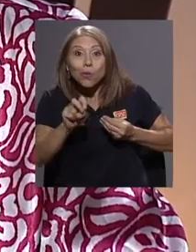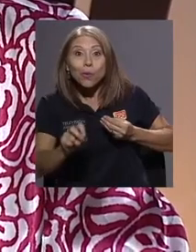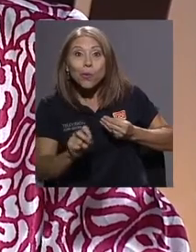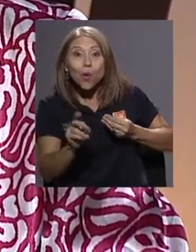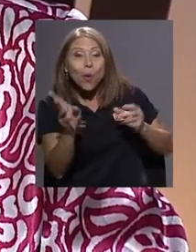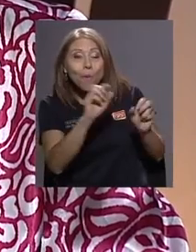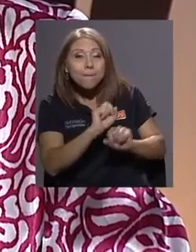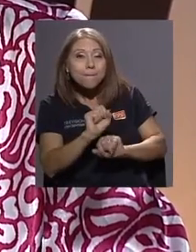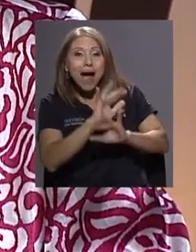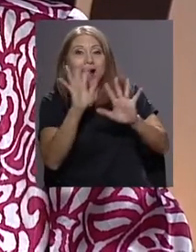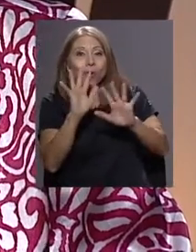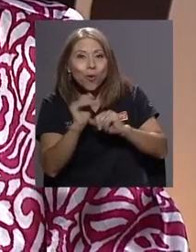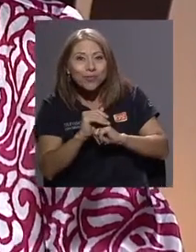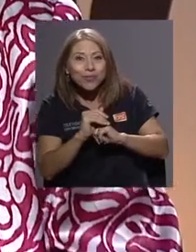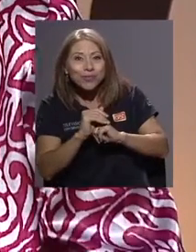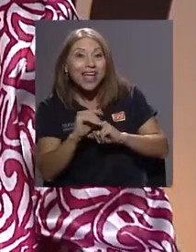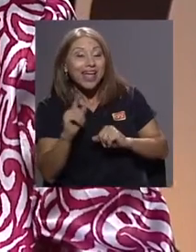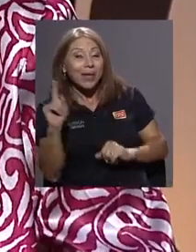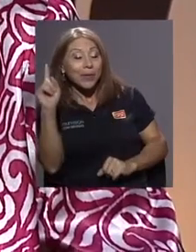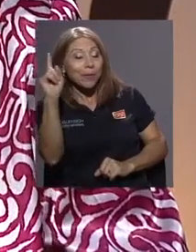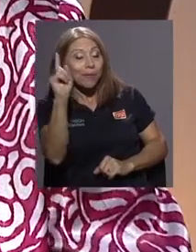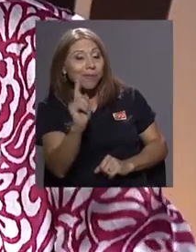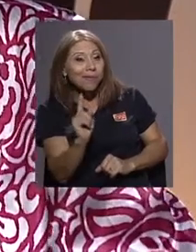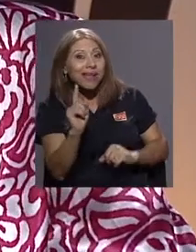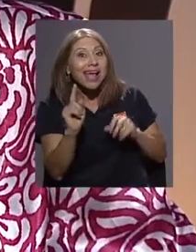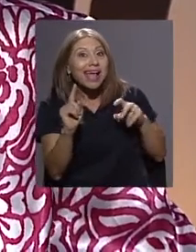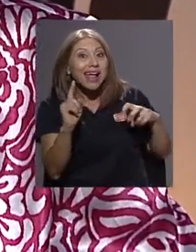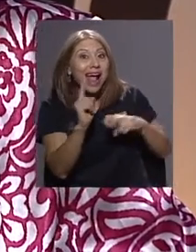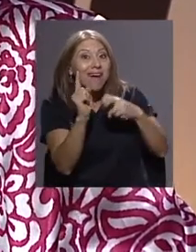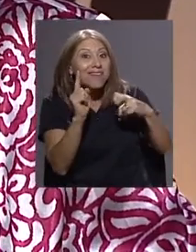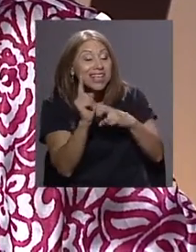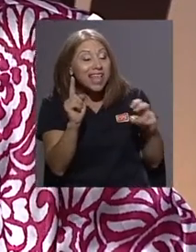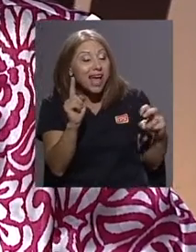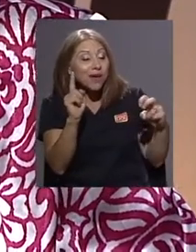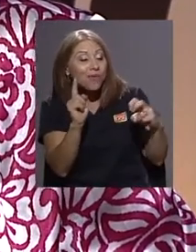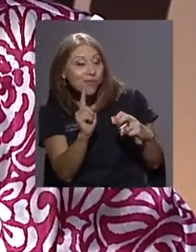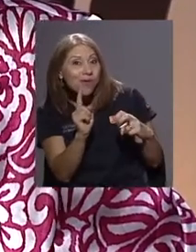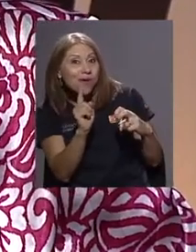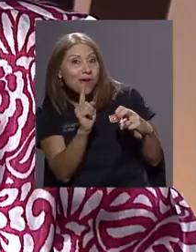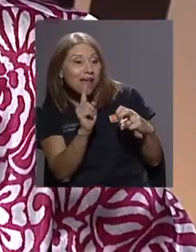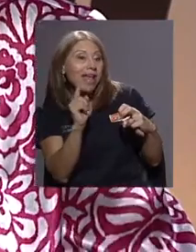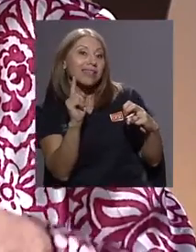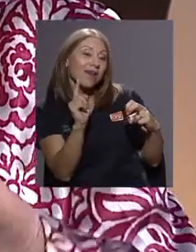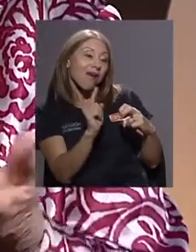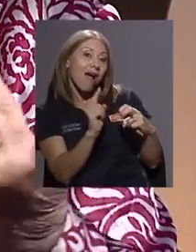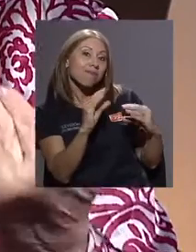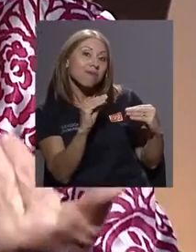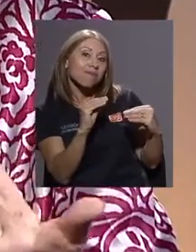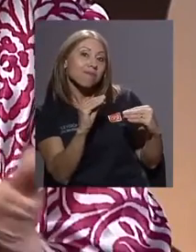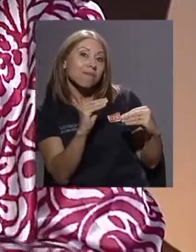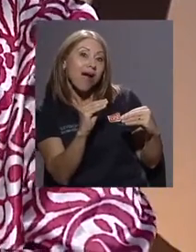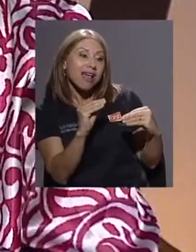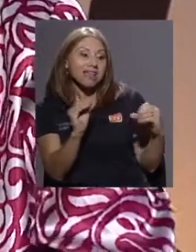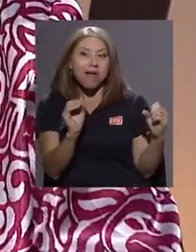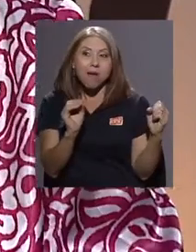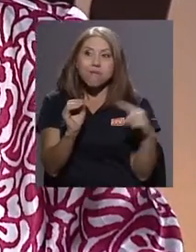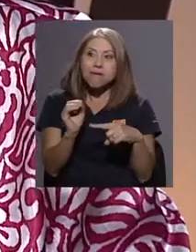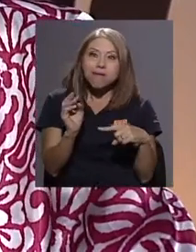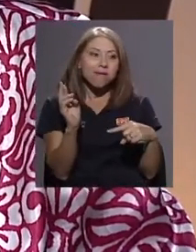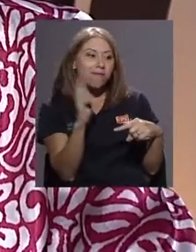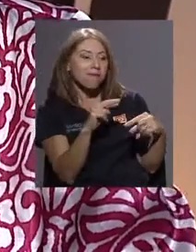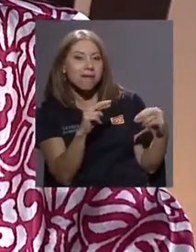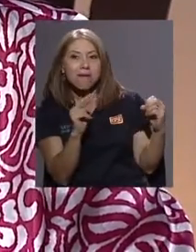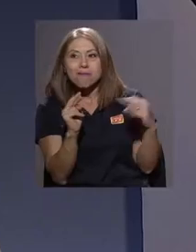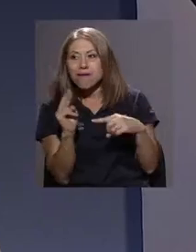con la cabrita y la cabrita se puso a preguntarle gracias pero qué carita tan preguntona y él le explicó todas las fases